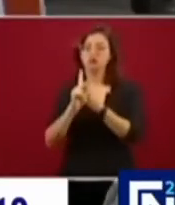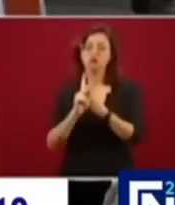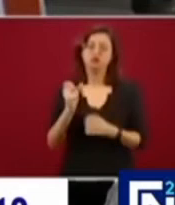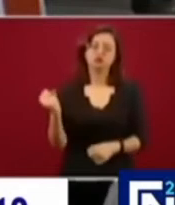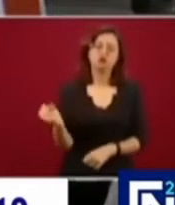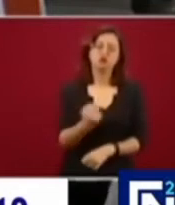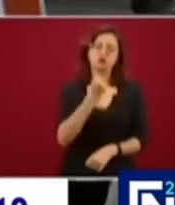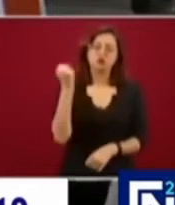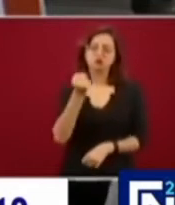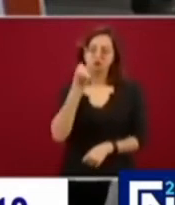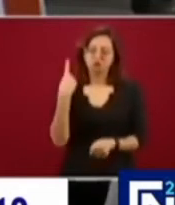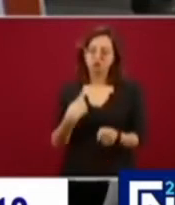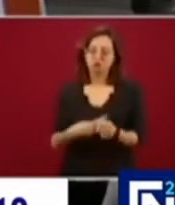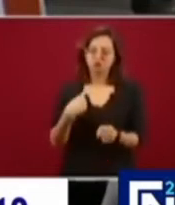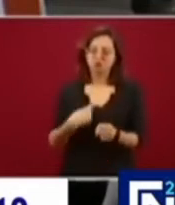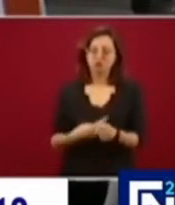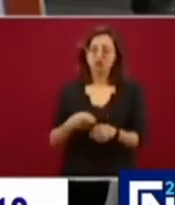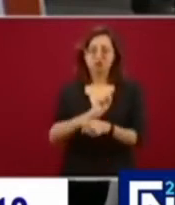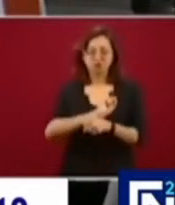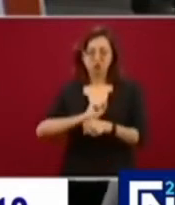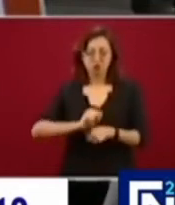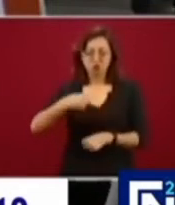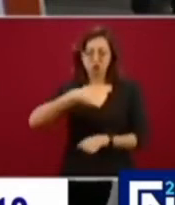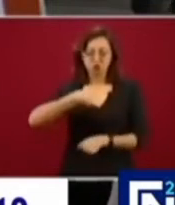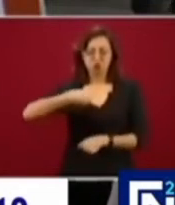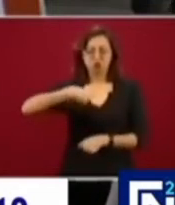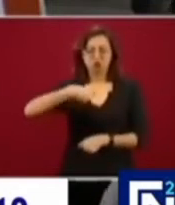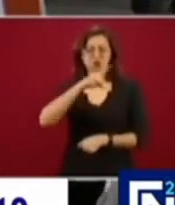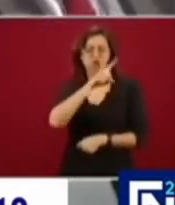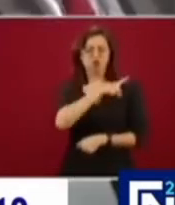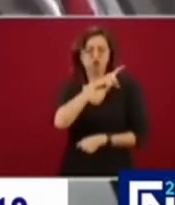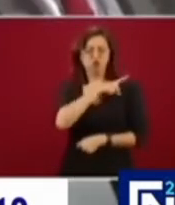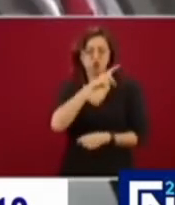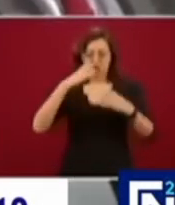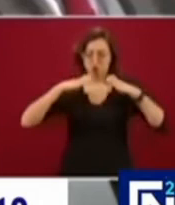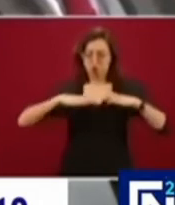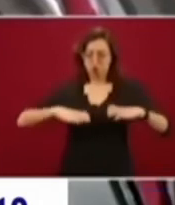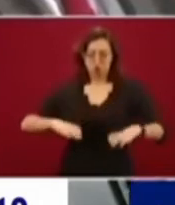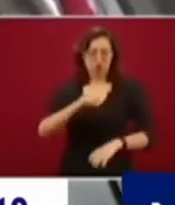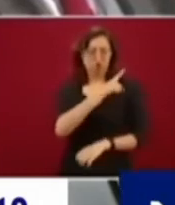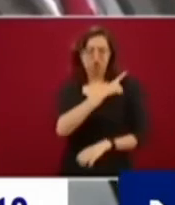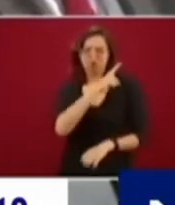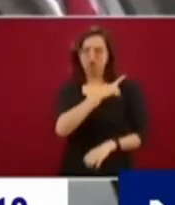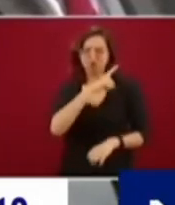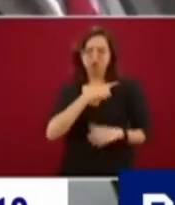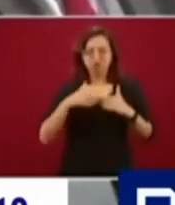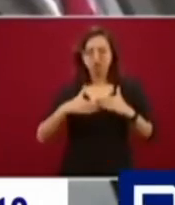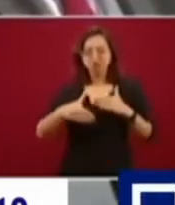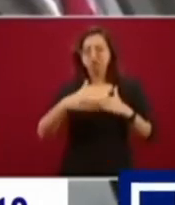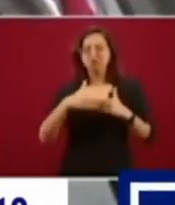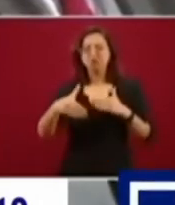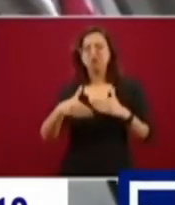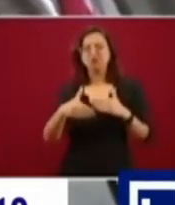México entró ya en la fase 2 de la emergencia por el COVID-19. Así lo declaró esta mañana el subsecretario de Salud, Hugo López-Gatell. Durante la